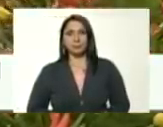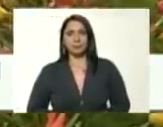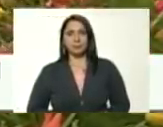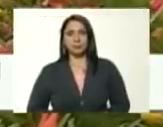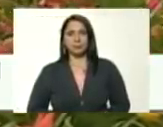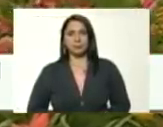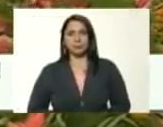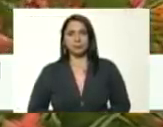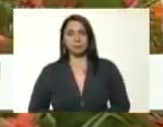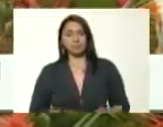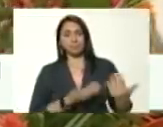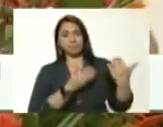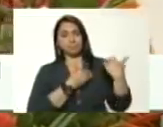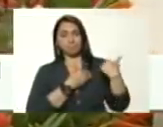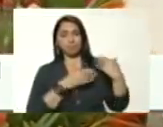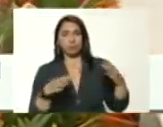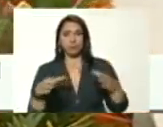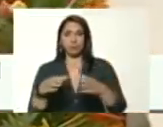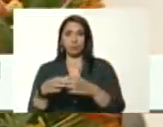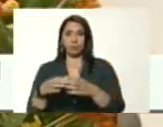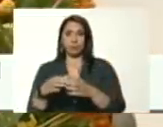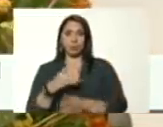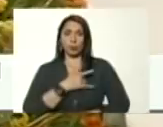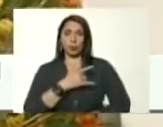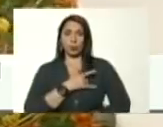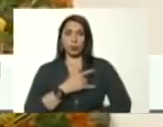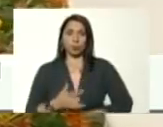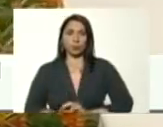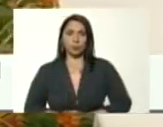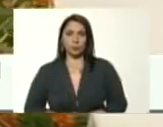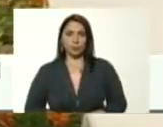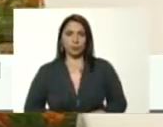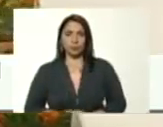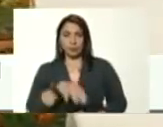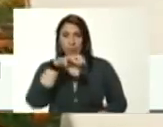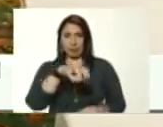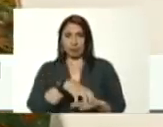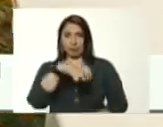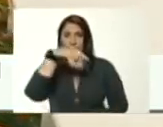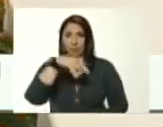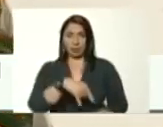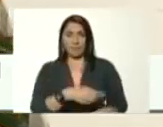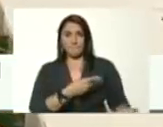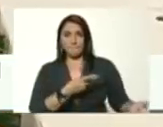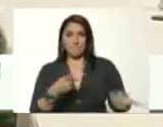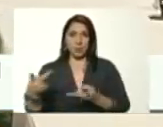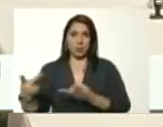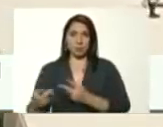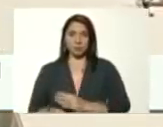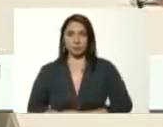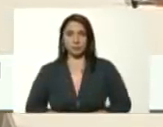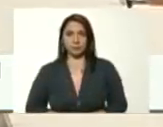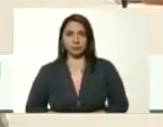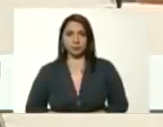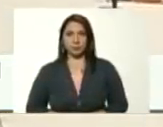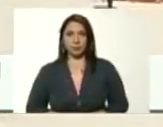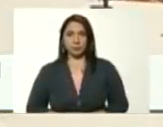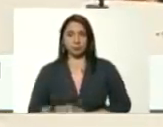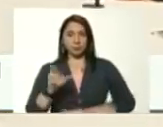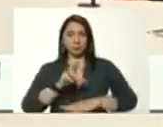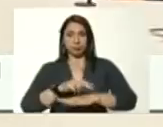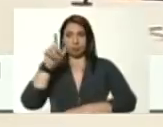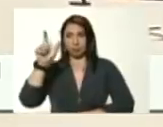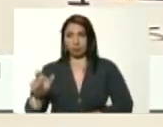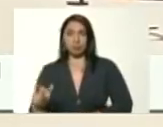en representación del sector académico y universitario del estado carabobo invitamos a hacer uso de la palabra la doctora